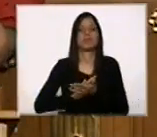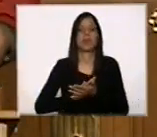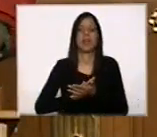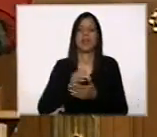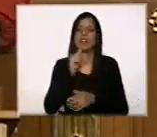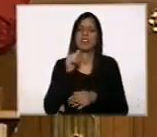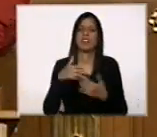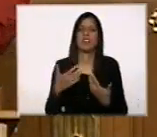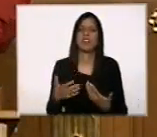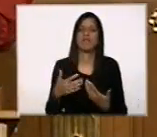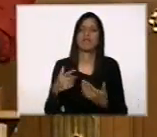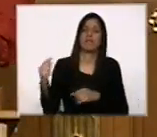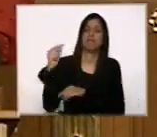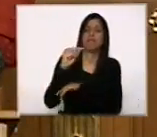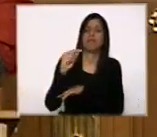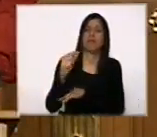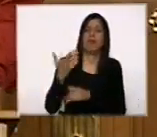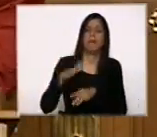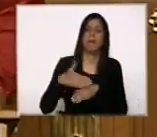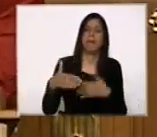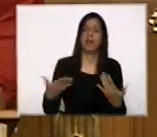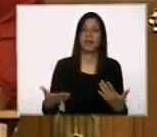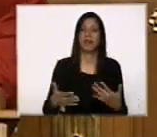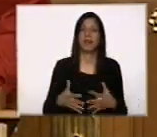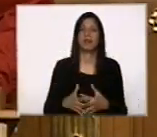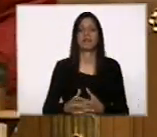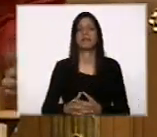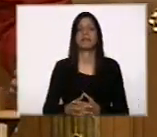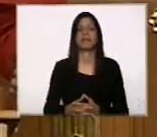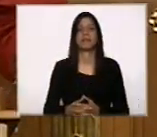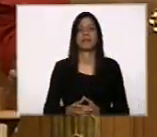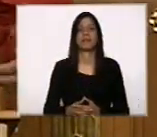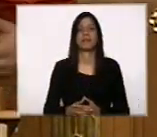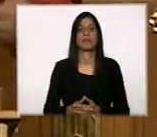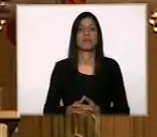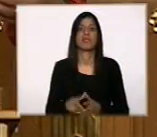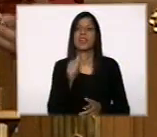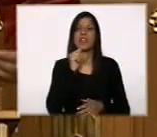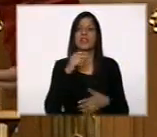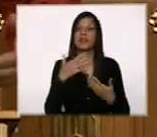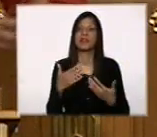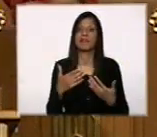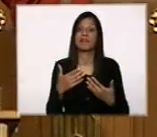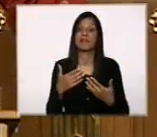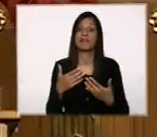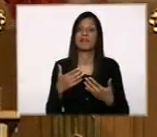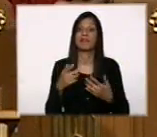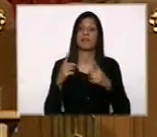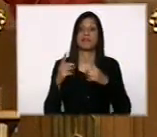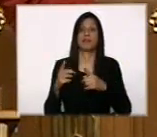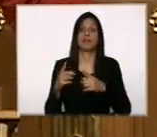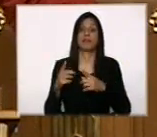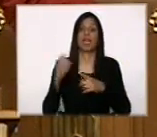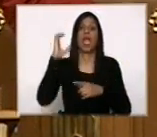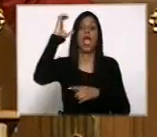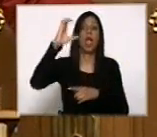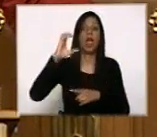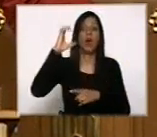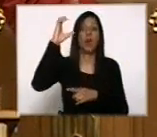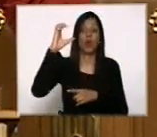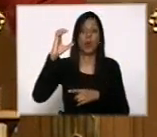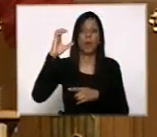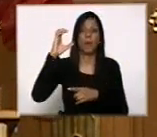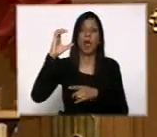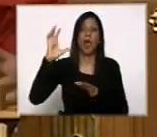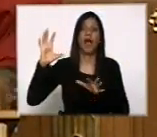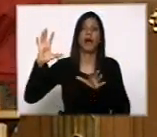causas y qué la originó. No hay otra cosa sino la subordinación absoluta de la comunidad europea a